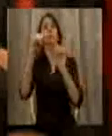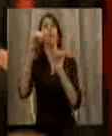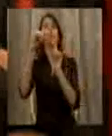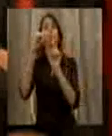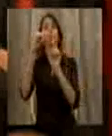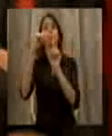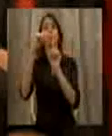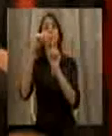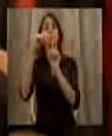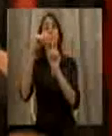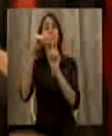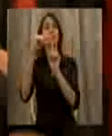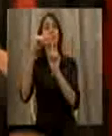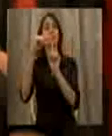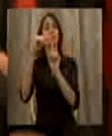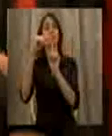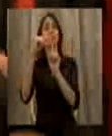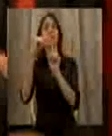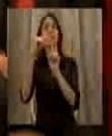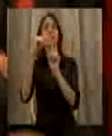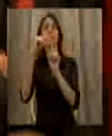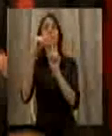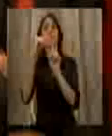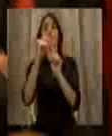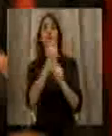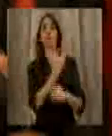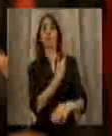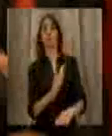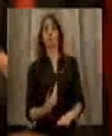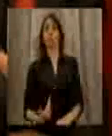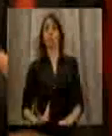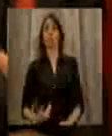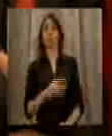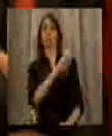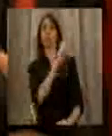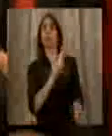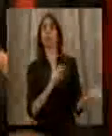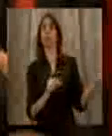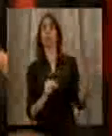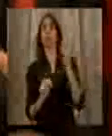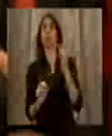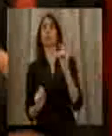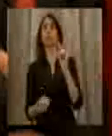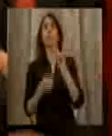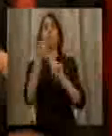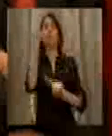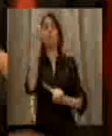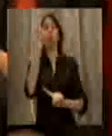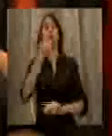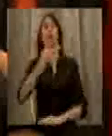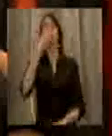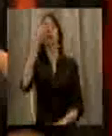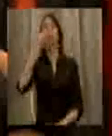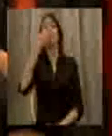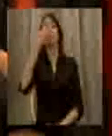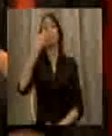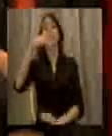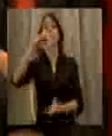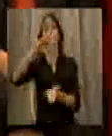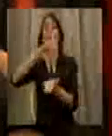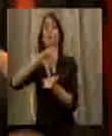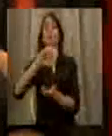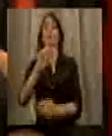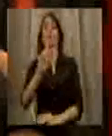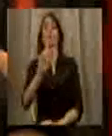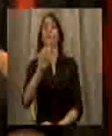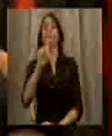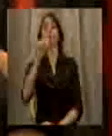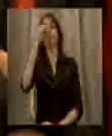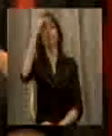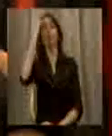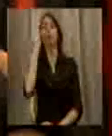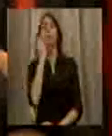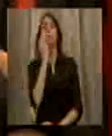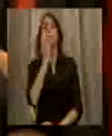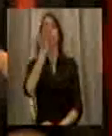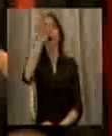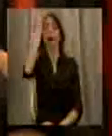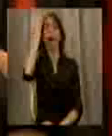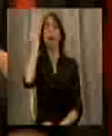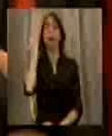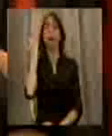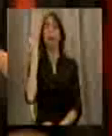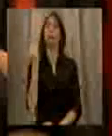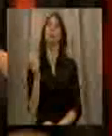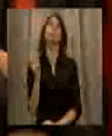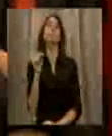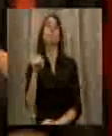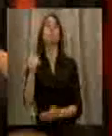concepto que plantea el Presidente de la República en su primer discurso a la Nación del 21 de mayo. Ustedes